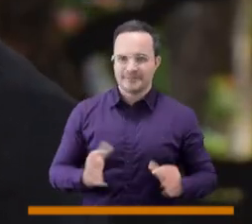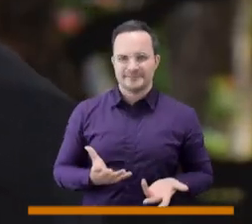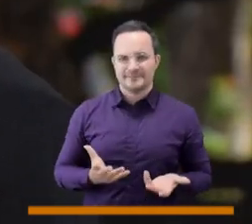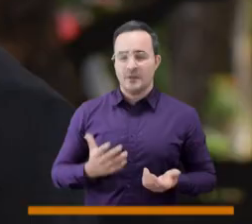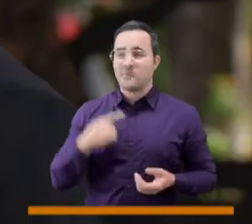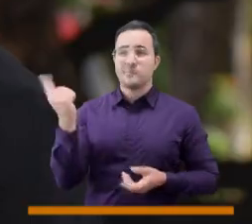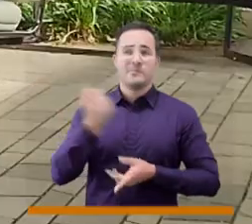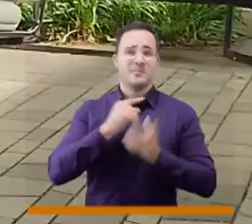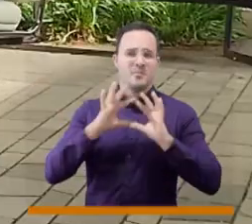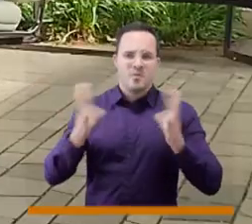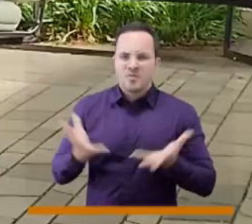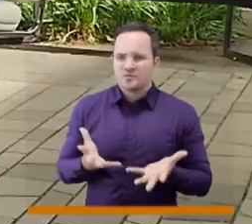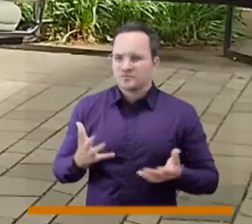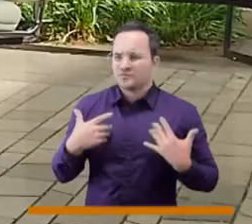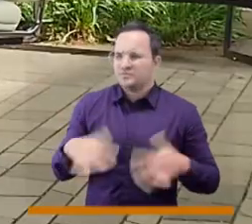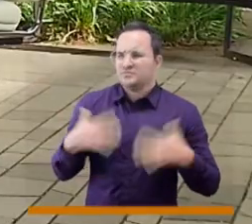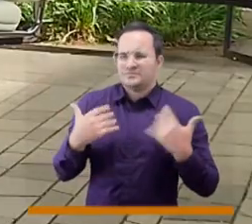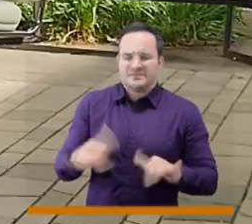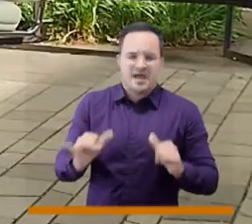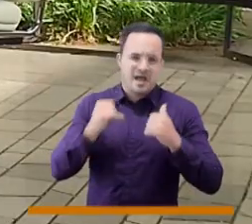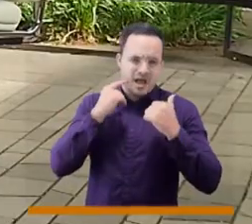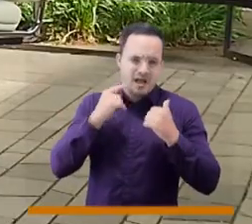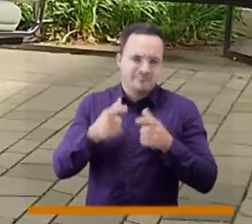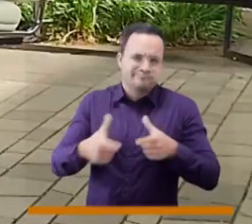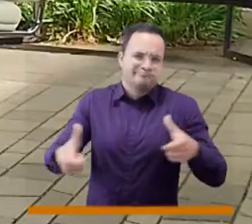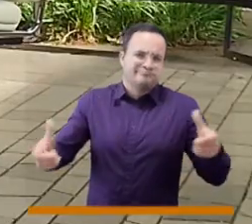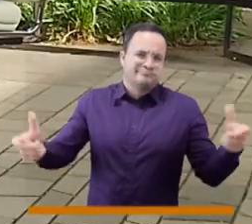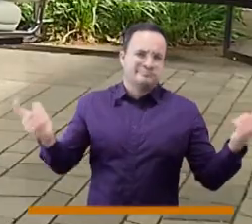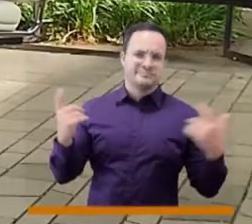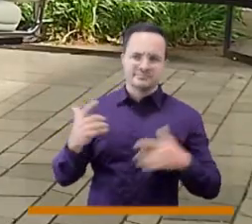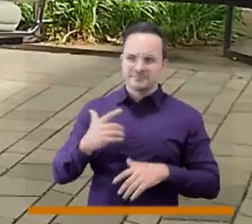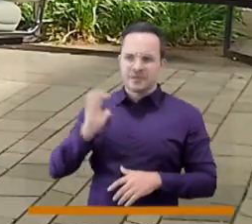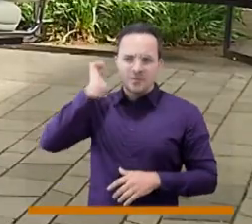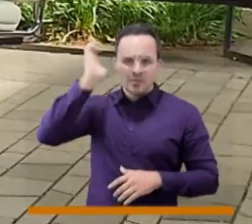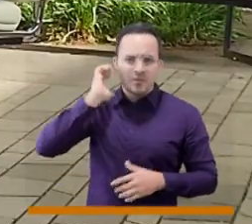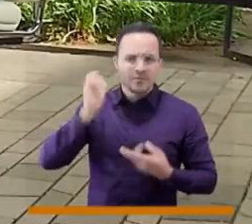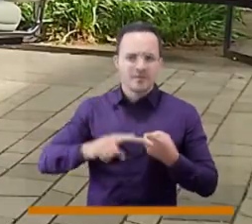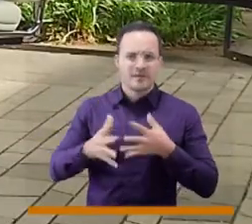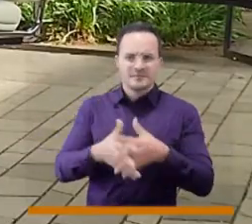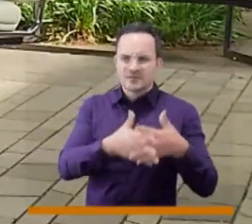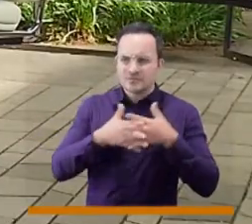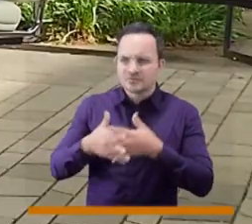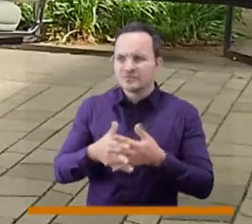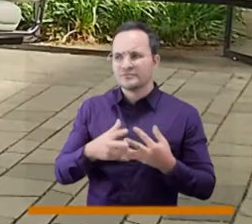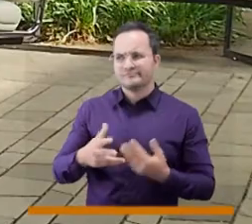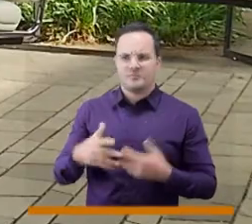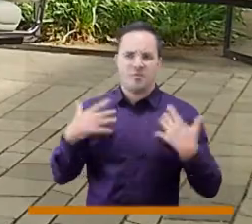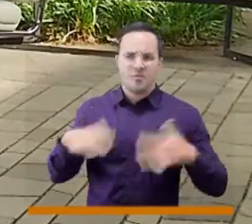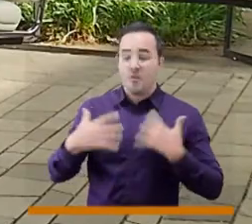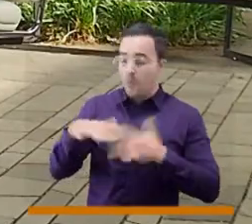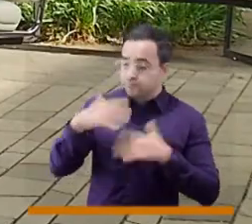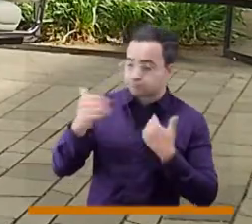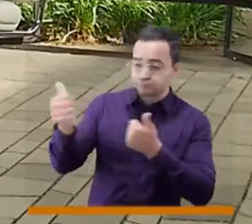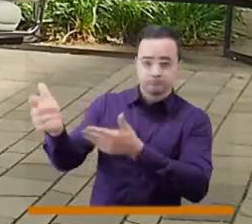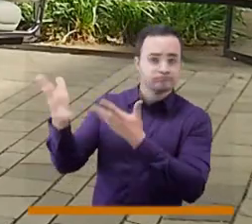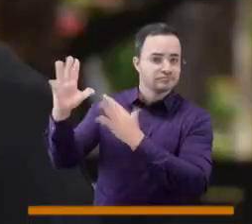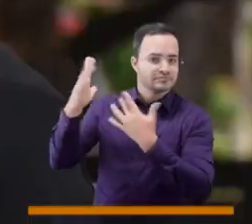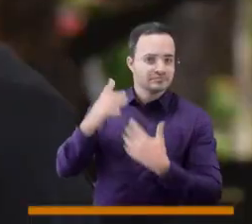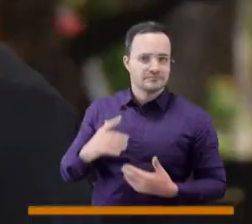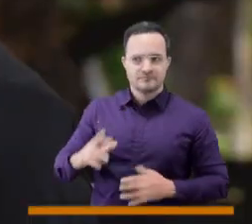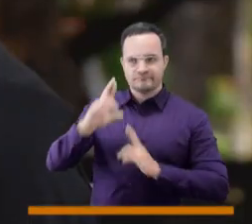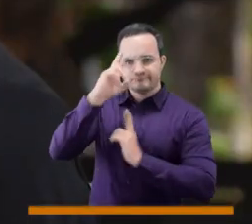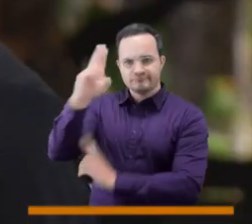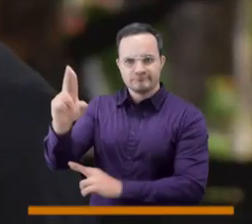porque es que es algo popular en el mundo. El arte callejero se presenta a nivel mundial, en Europa, en Estados Unidos vemos cómo